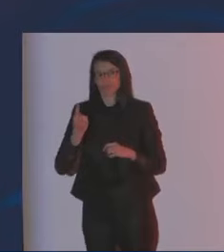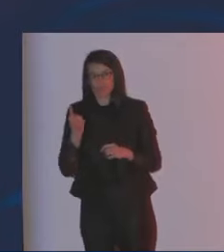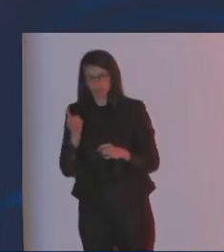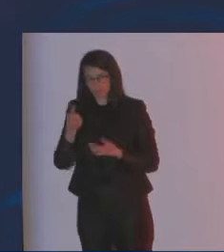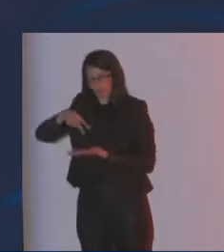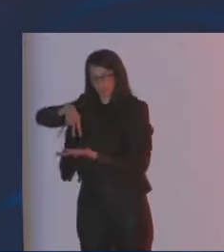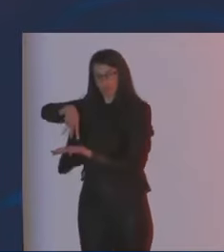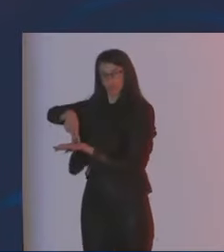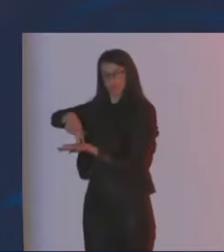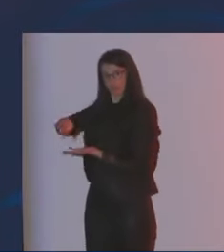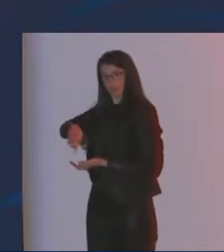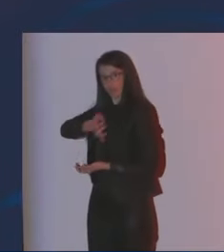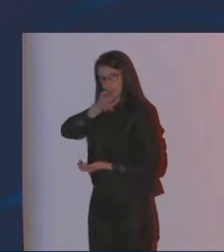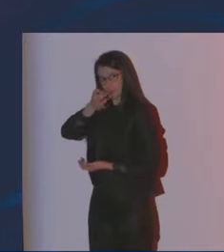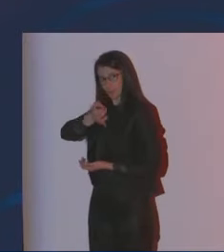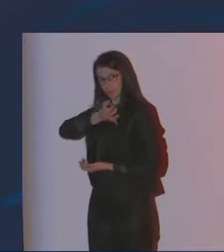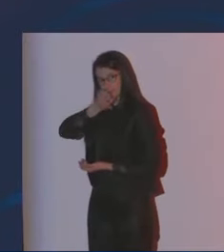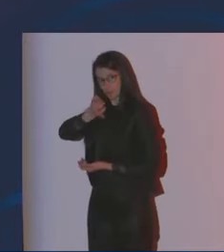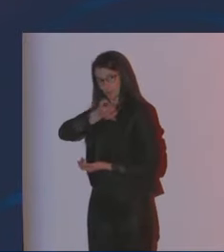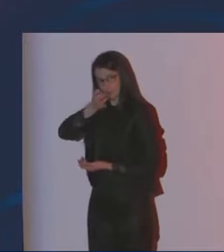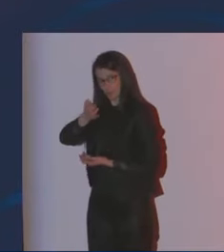palabras.